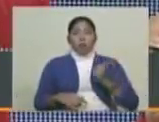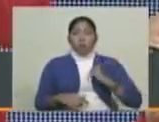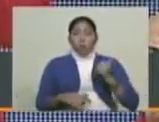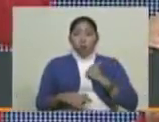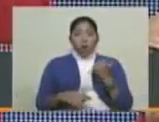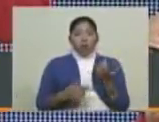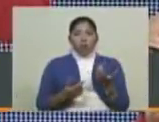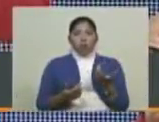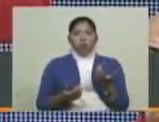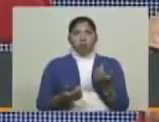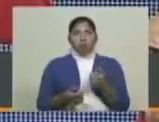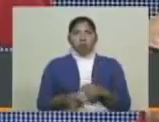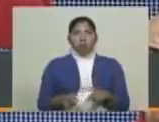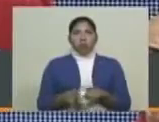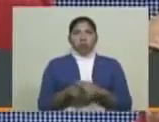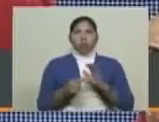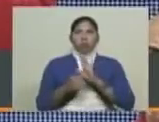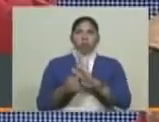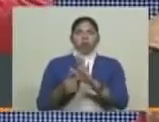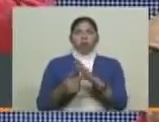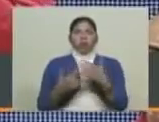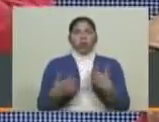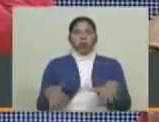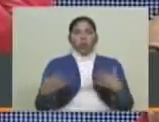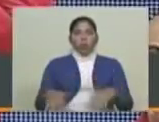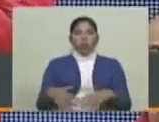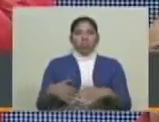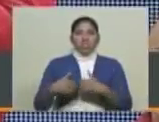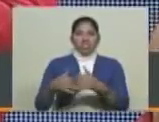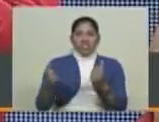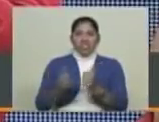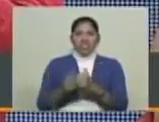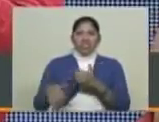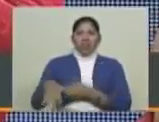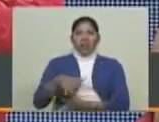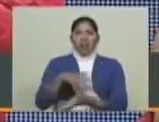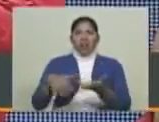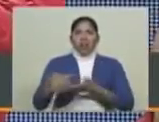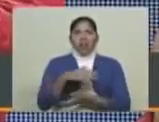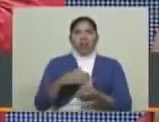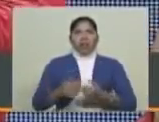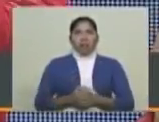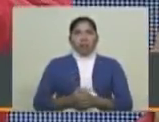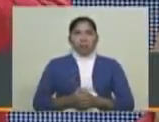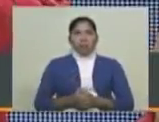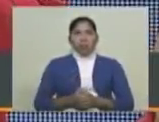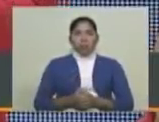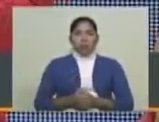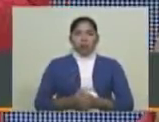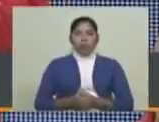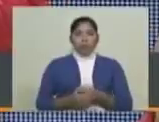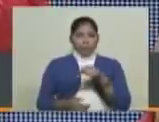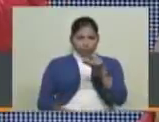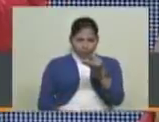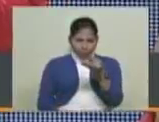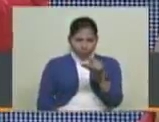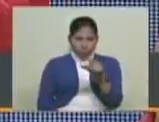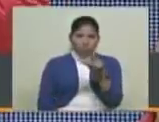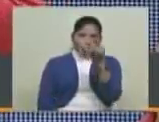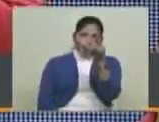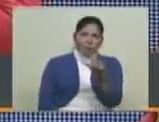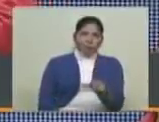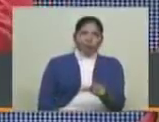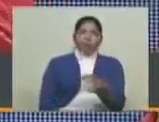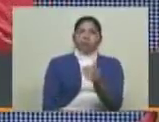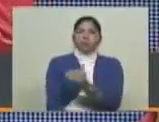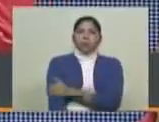sería una verdadera guerra en las calles. Por eso votemos por la paz. Señor opositor que está en su casa, no